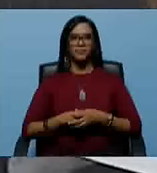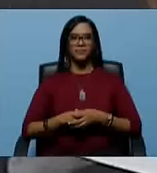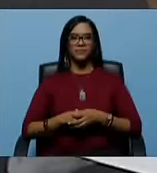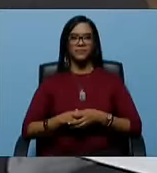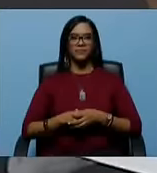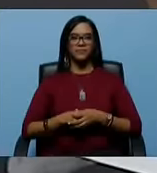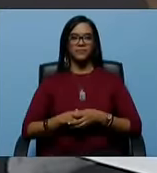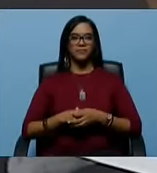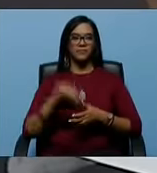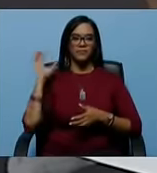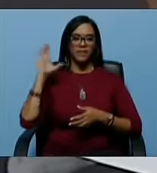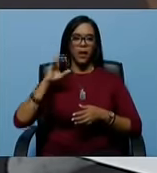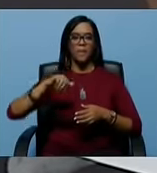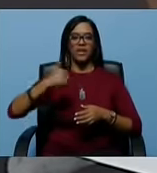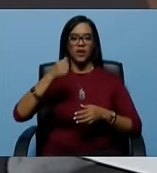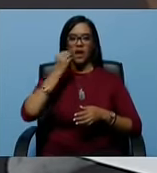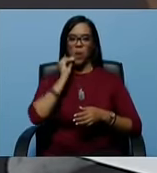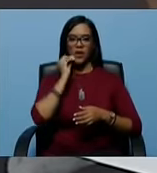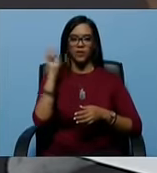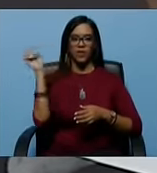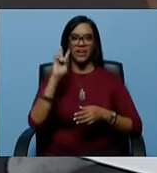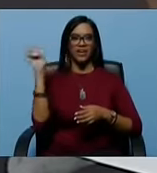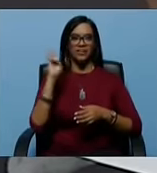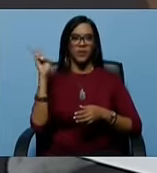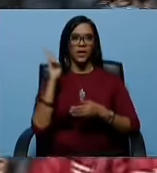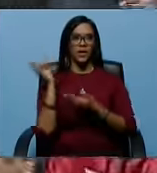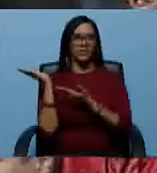El Estado Mayor de la Juventud de Venezuela.